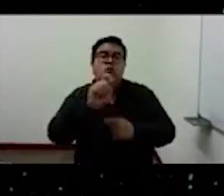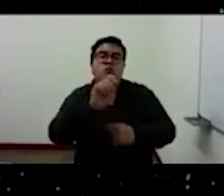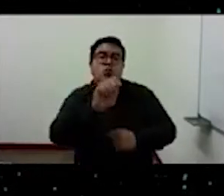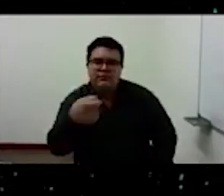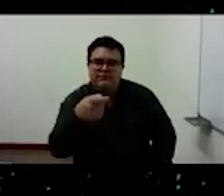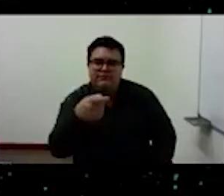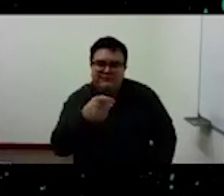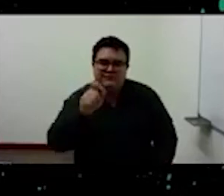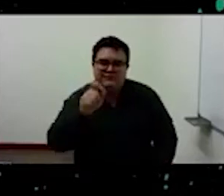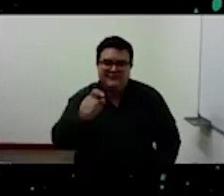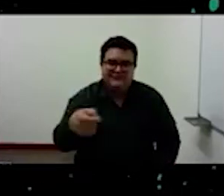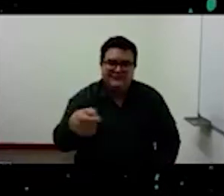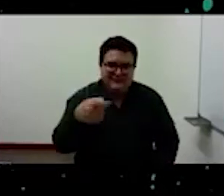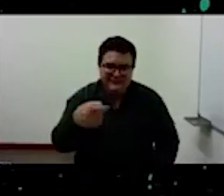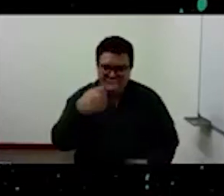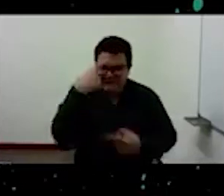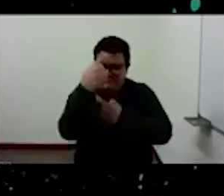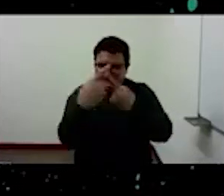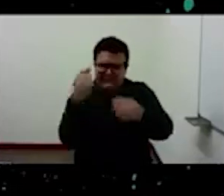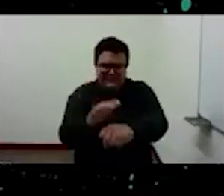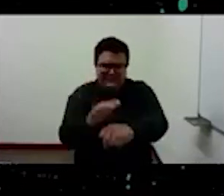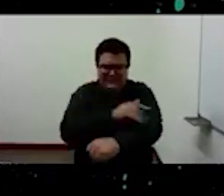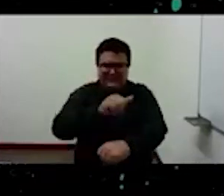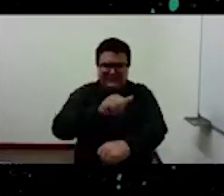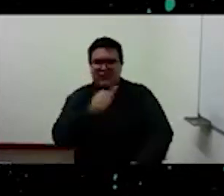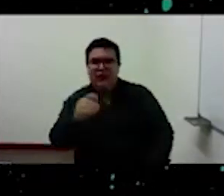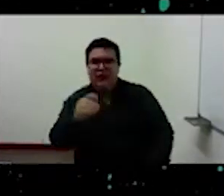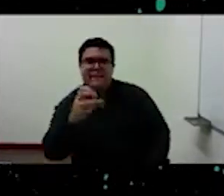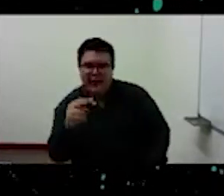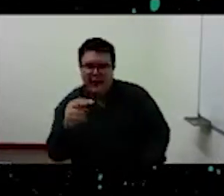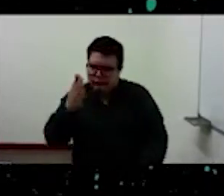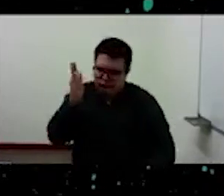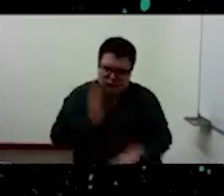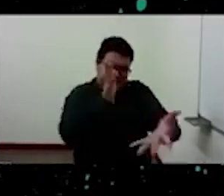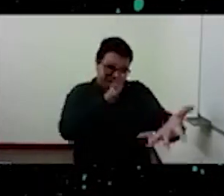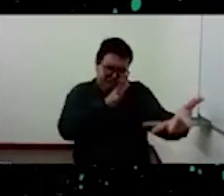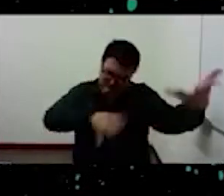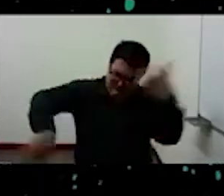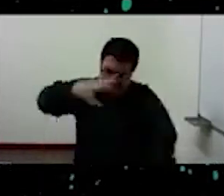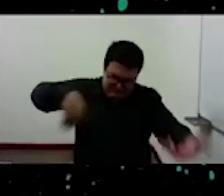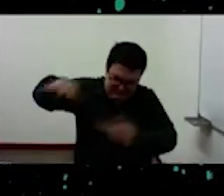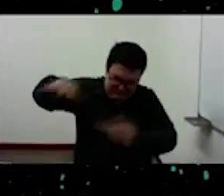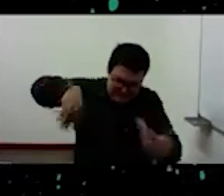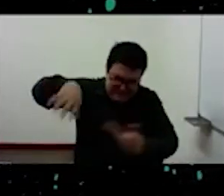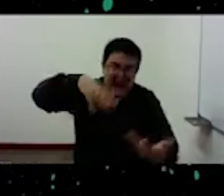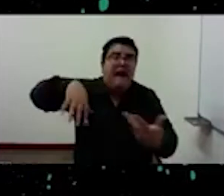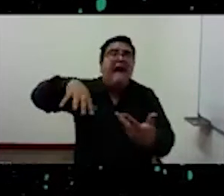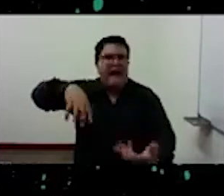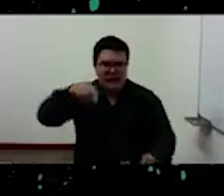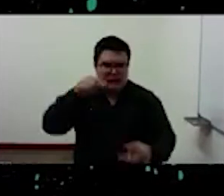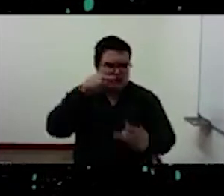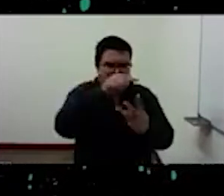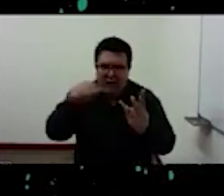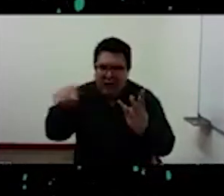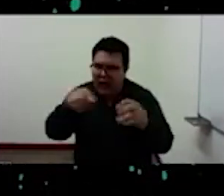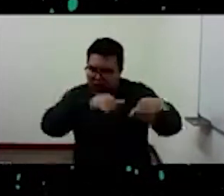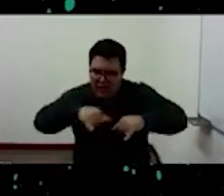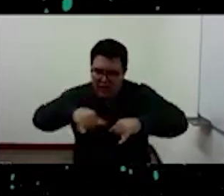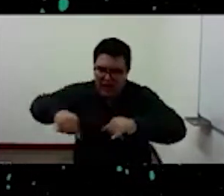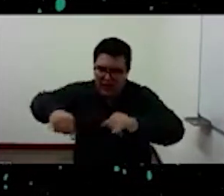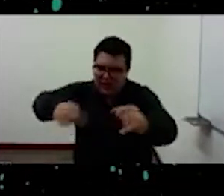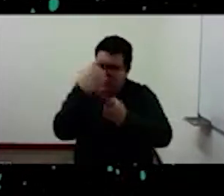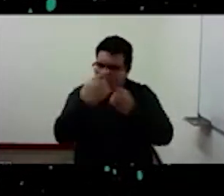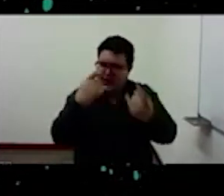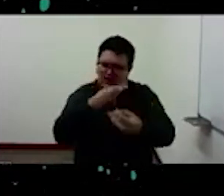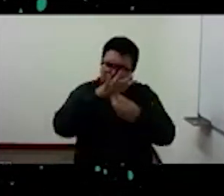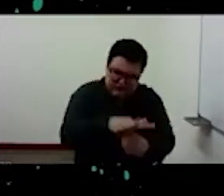y Bacon lo asocia con la catástrofe. Pues bien, ¿no es precisamente eso lo que liga la tragedia con lo